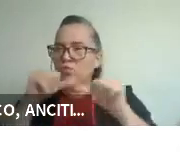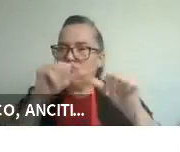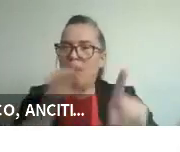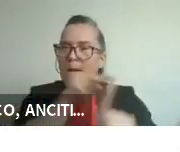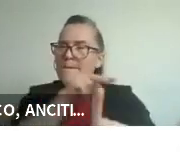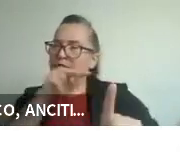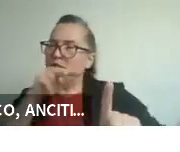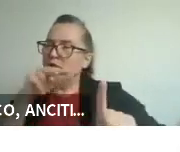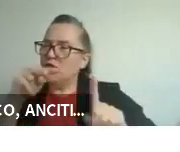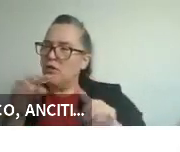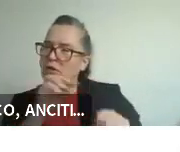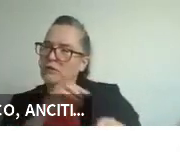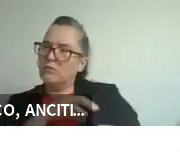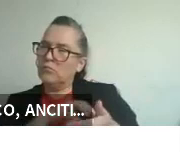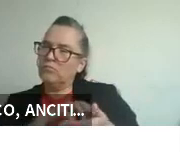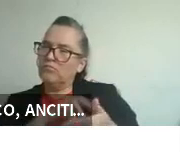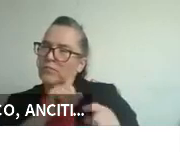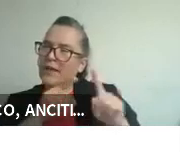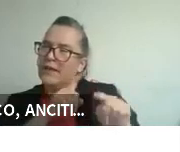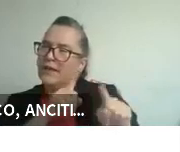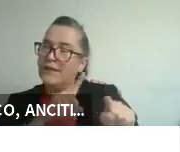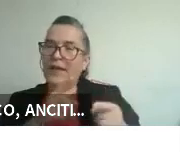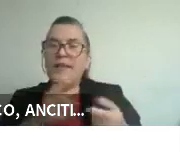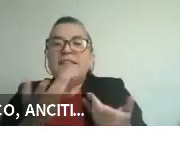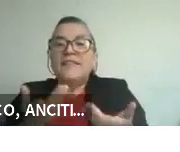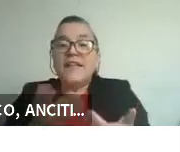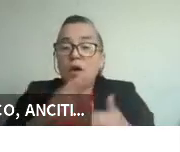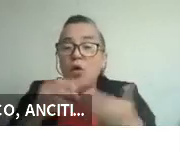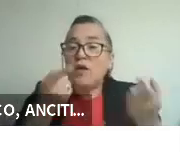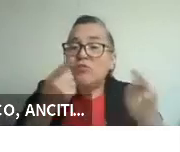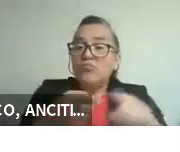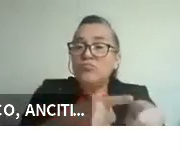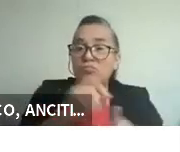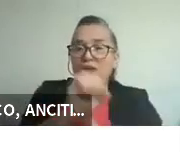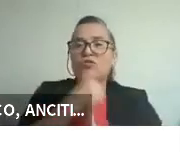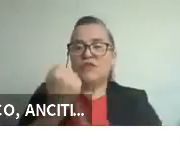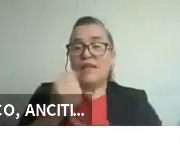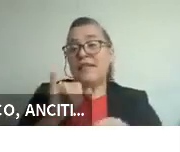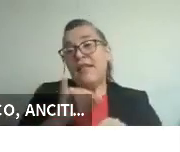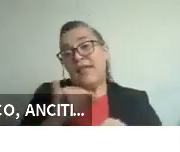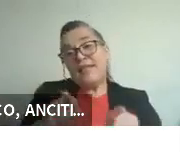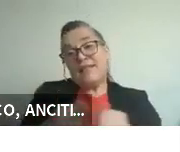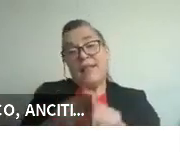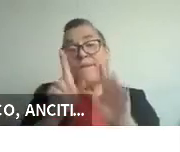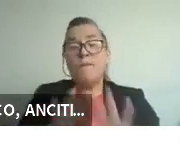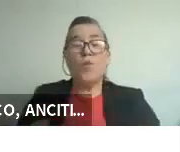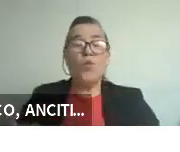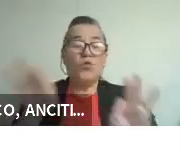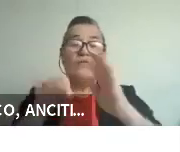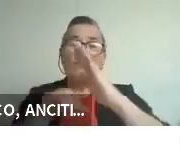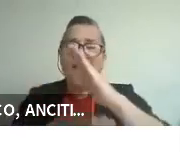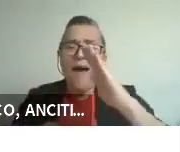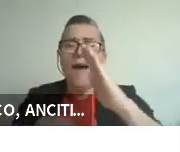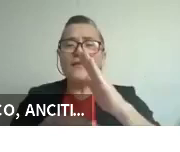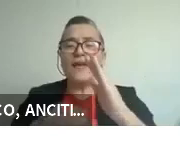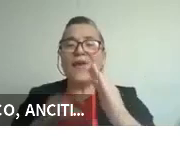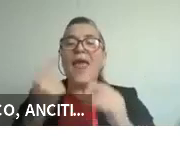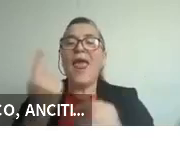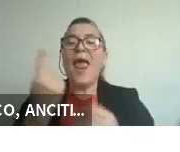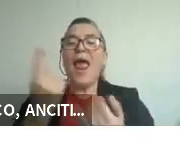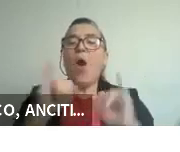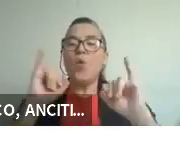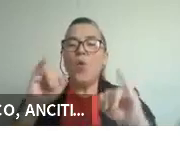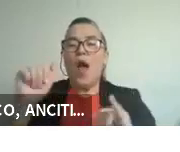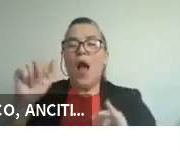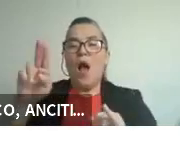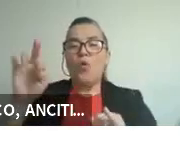sobre las cosas que están ocurriendo en la sociedad y ahí dicho sea de paso tiene una importancia fundamental la autonomía universitaria